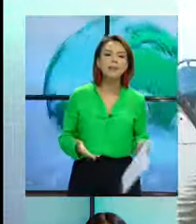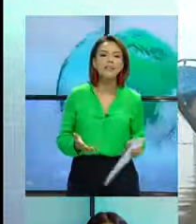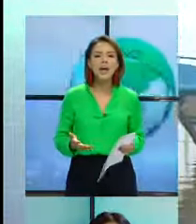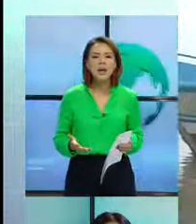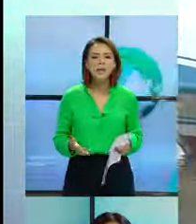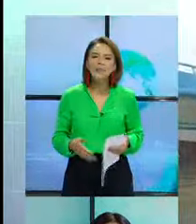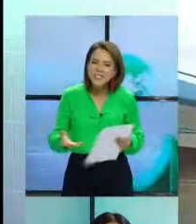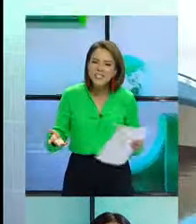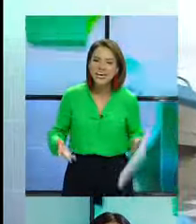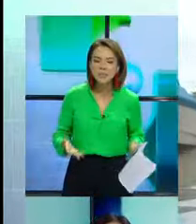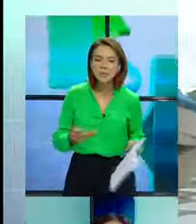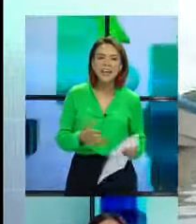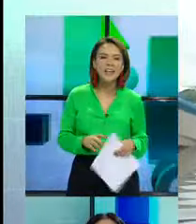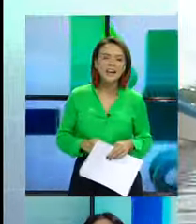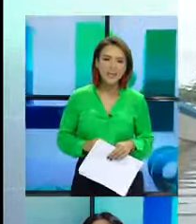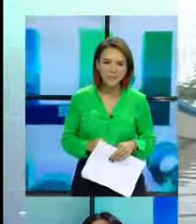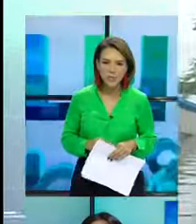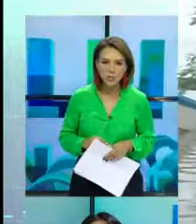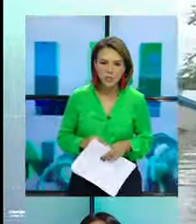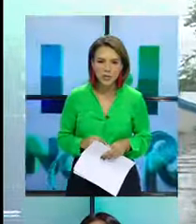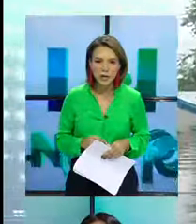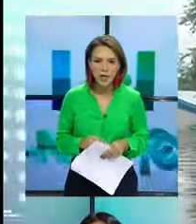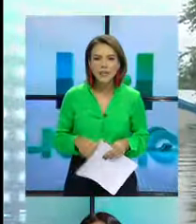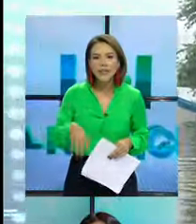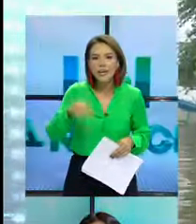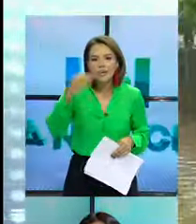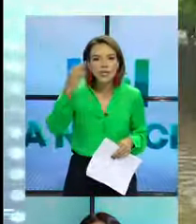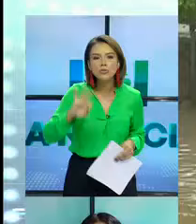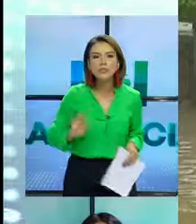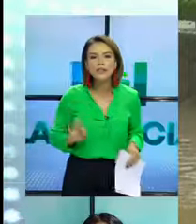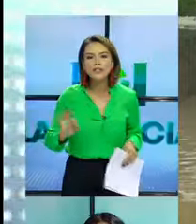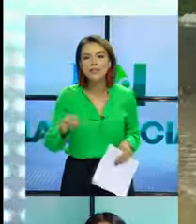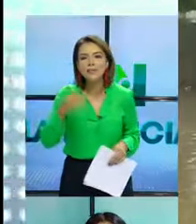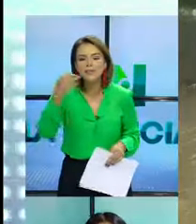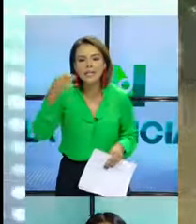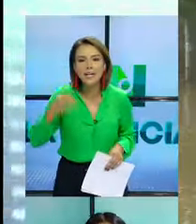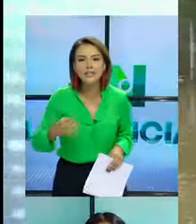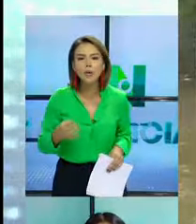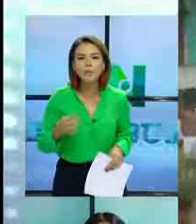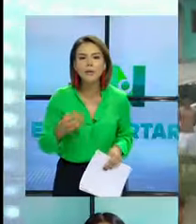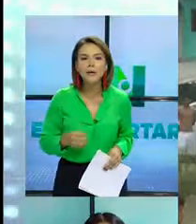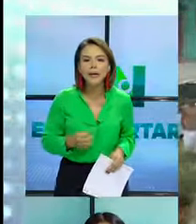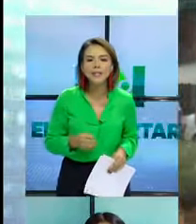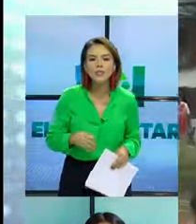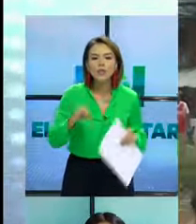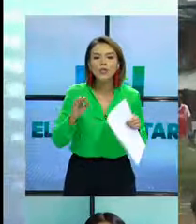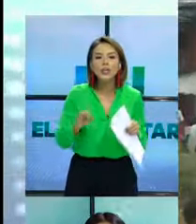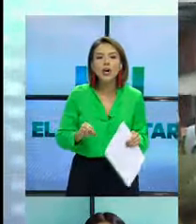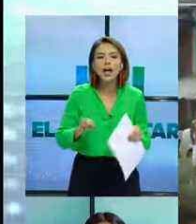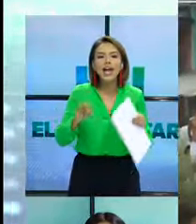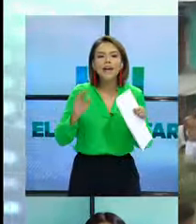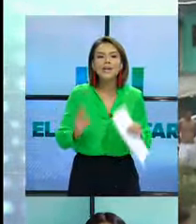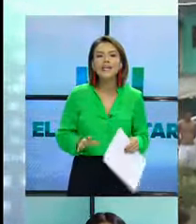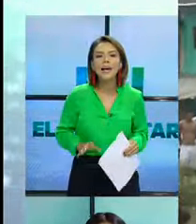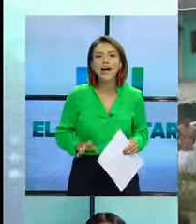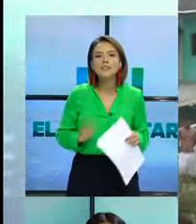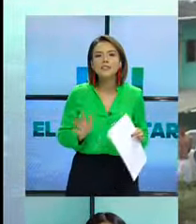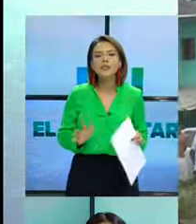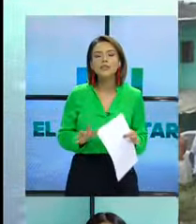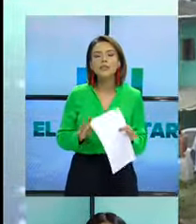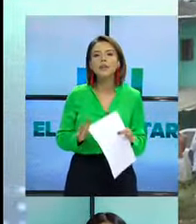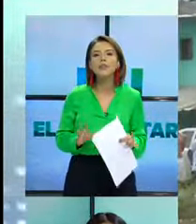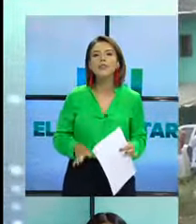invernal, pero ¿qué se hace para erradicar esta situación? Desde que yo tengo uso de razón en mis 35 primaveras, toda la vida ha sido el